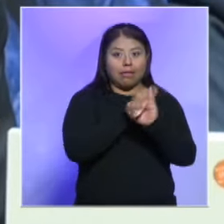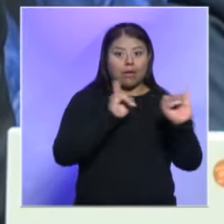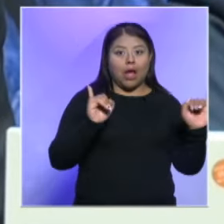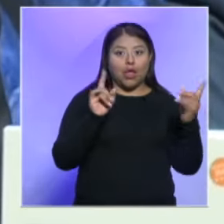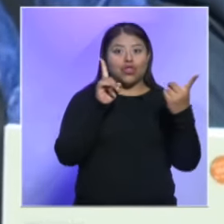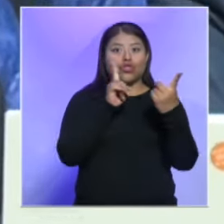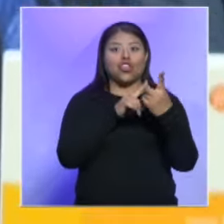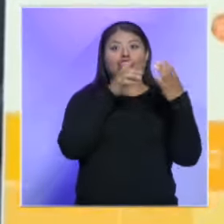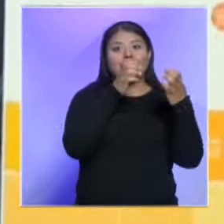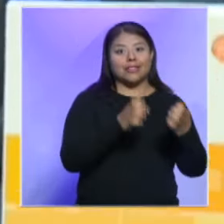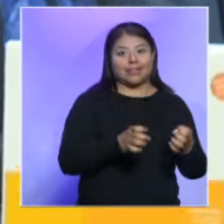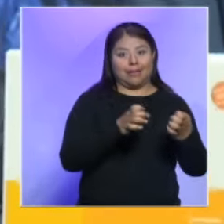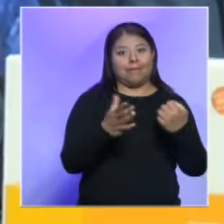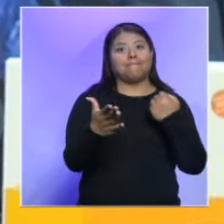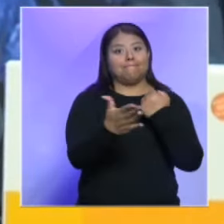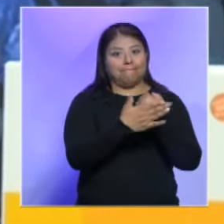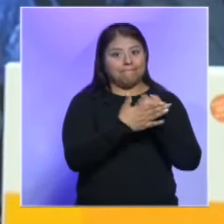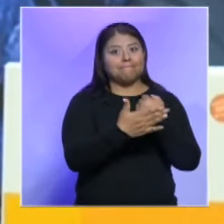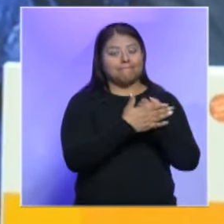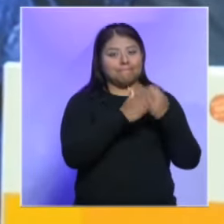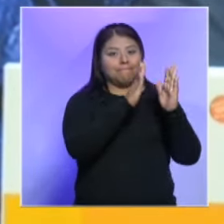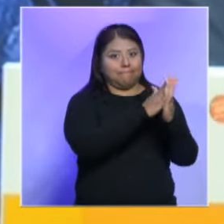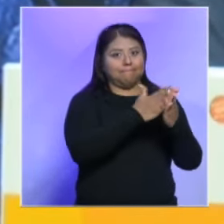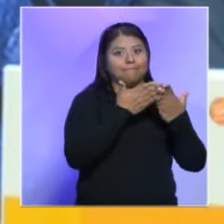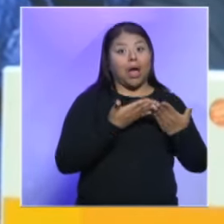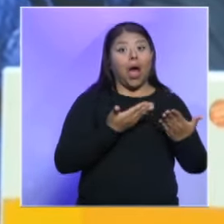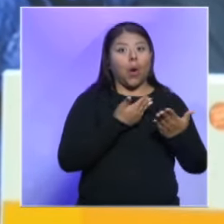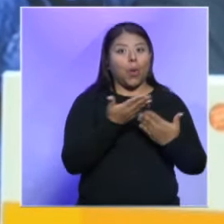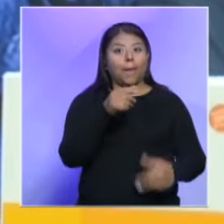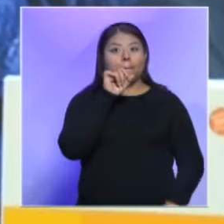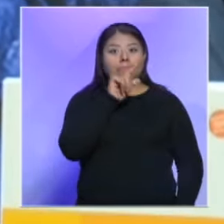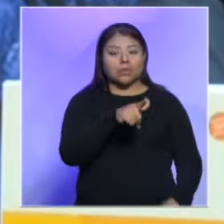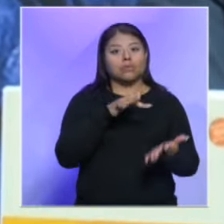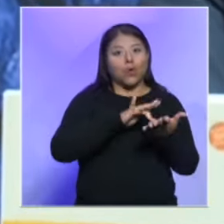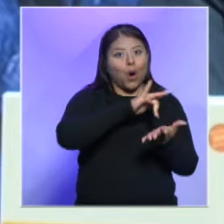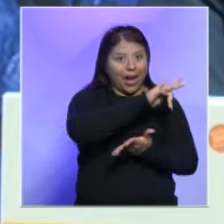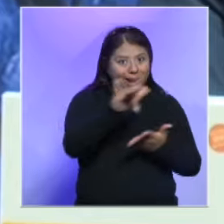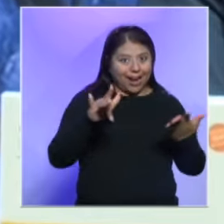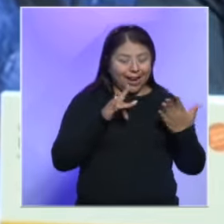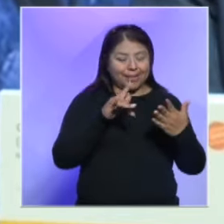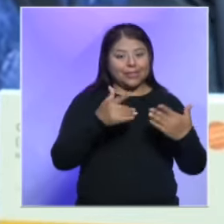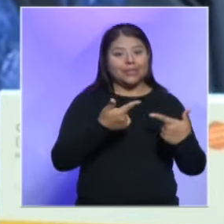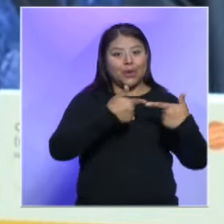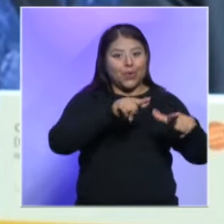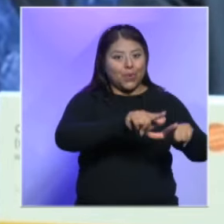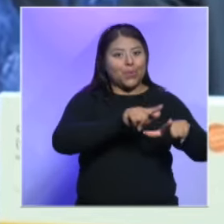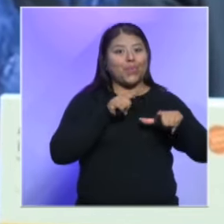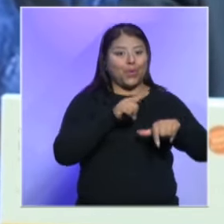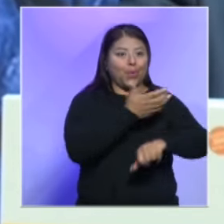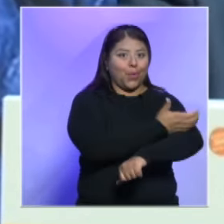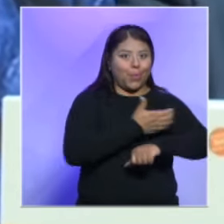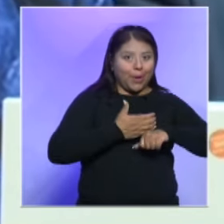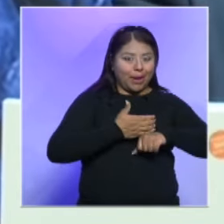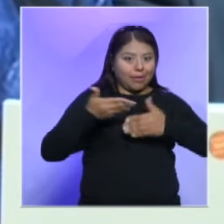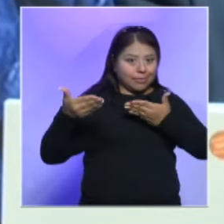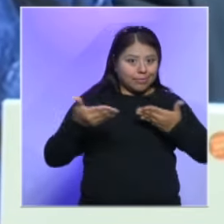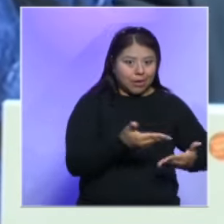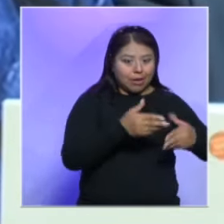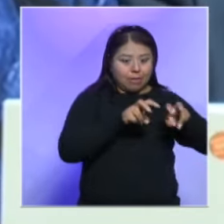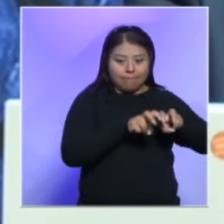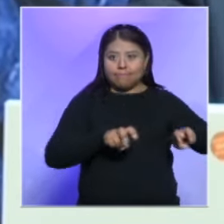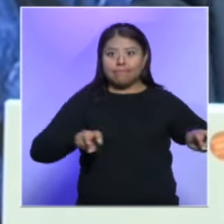de la Federación este espacio y sobre todo a los integrantes de este panel que me hayan honrado en la presentación